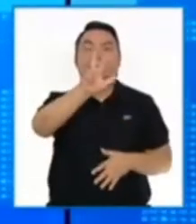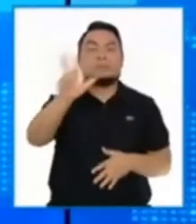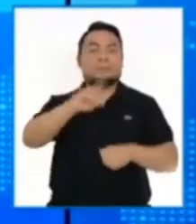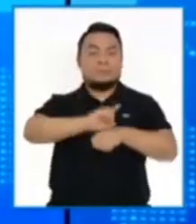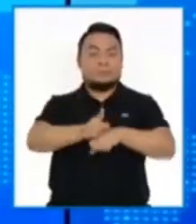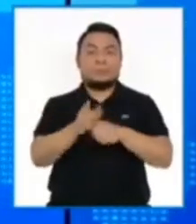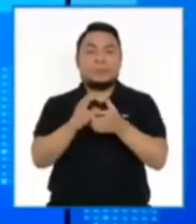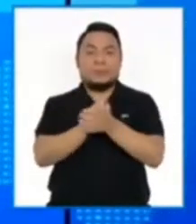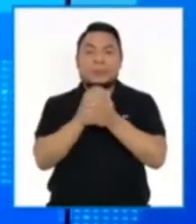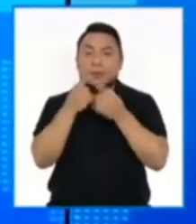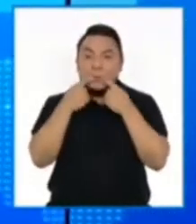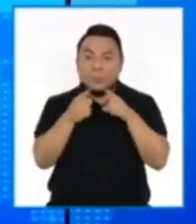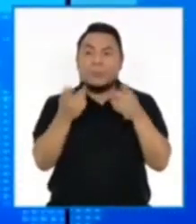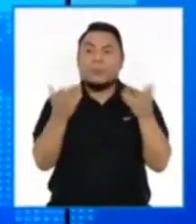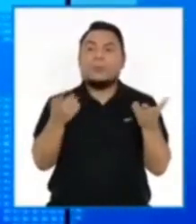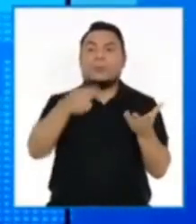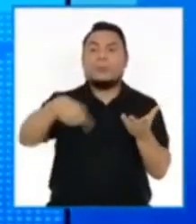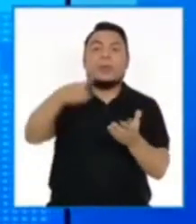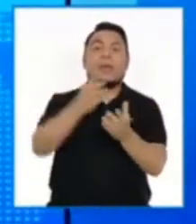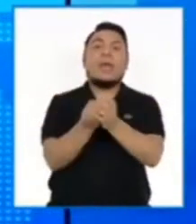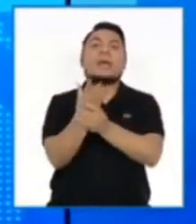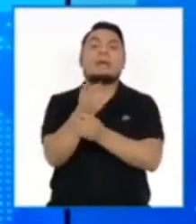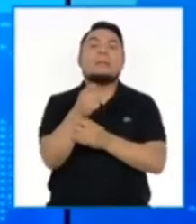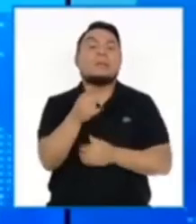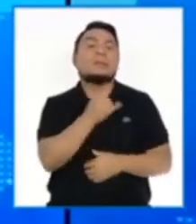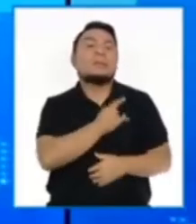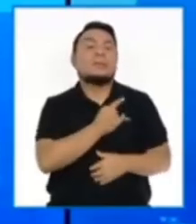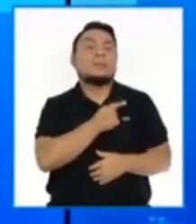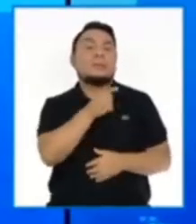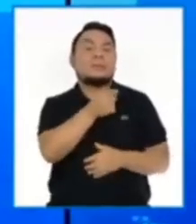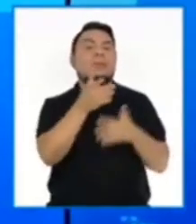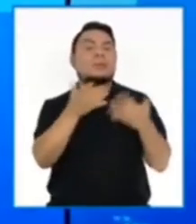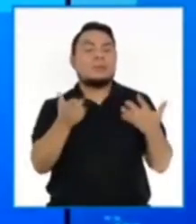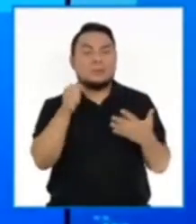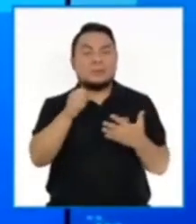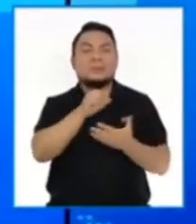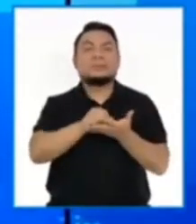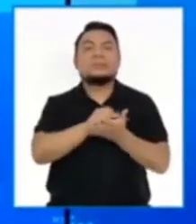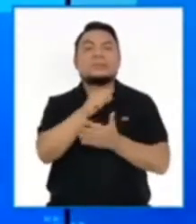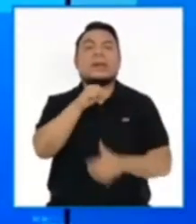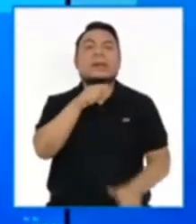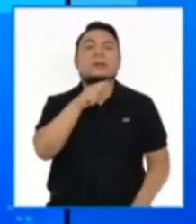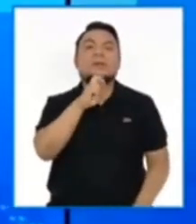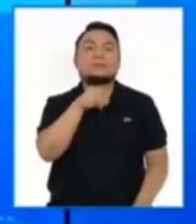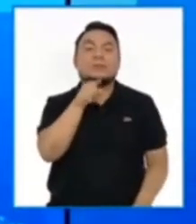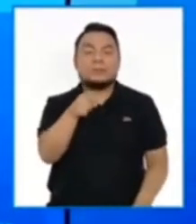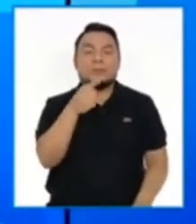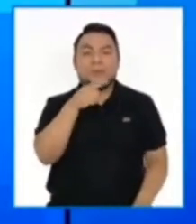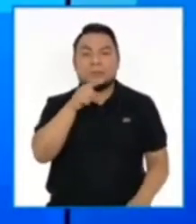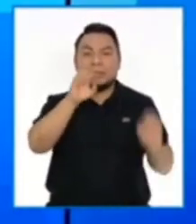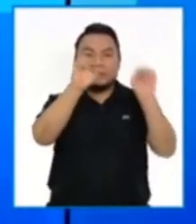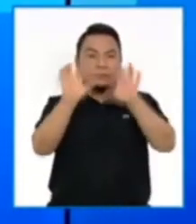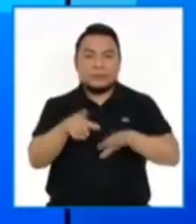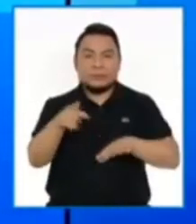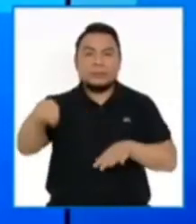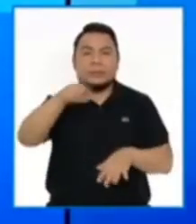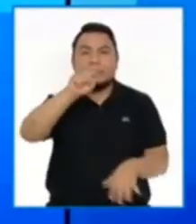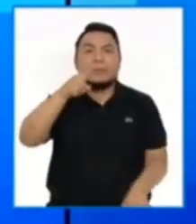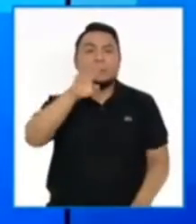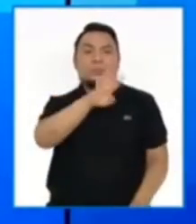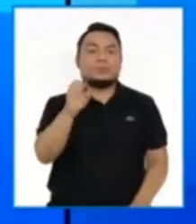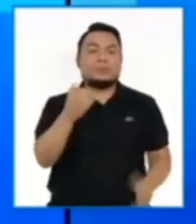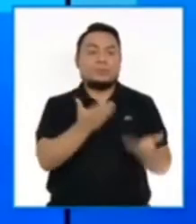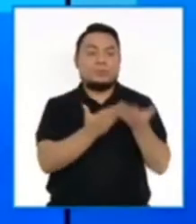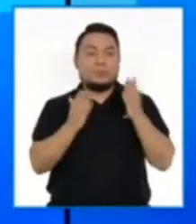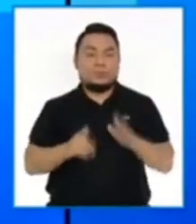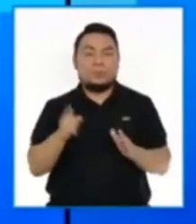12:33, amigos, y le contamos lo que pasa en la región Arequipa. La Universidad Nacional San Agustín tomará un examen de admisión a 1.400